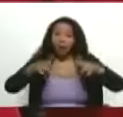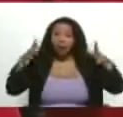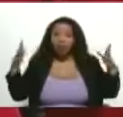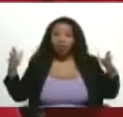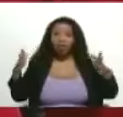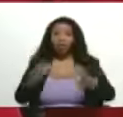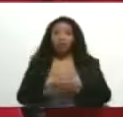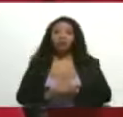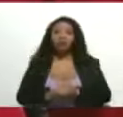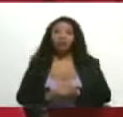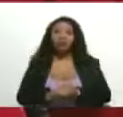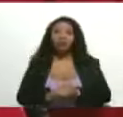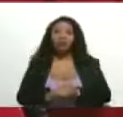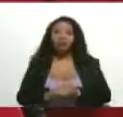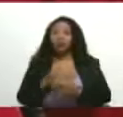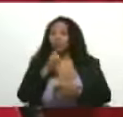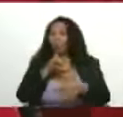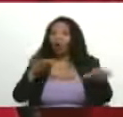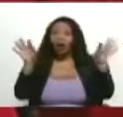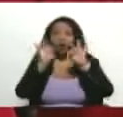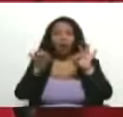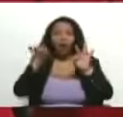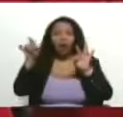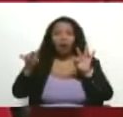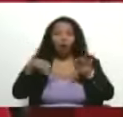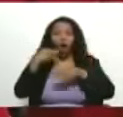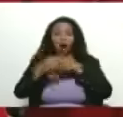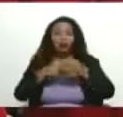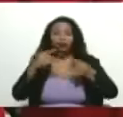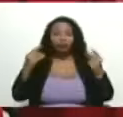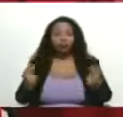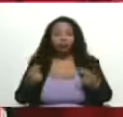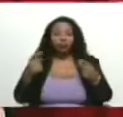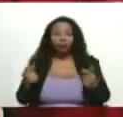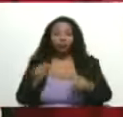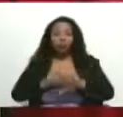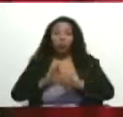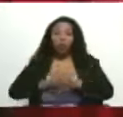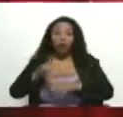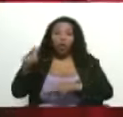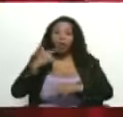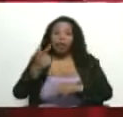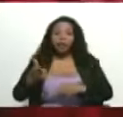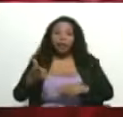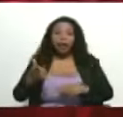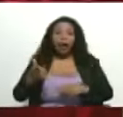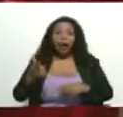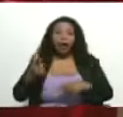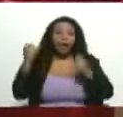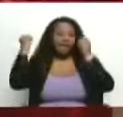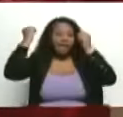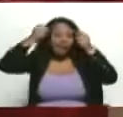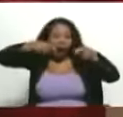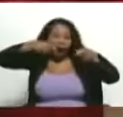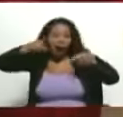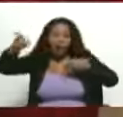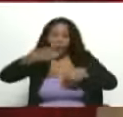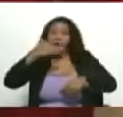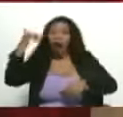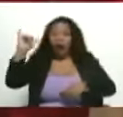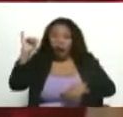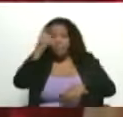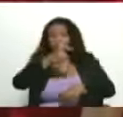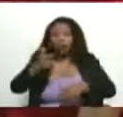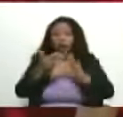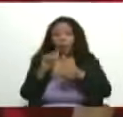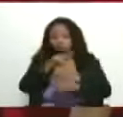grande. No hay forma que ellos activen, porque lo que dice Rafael es cierto. Ellos tienen gente en las comunidades,